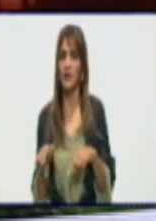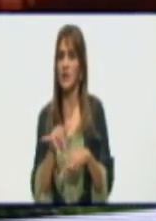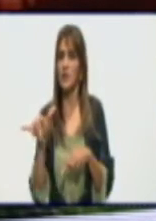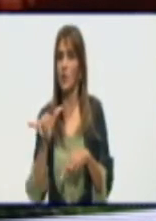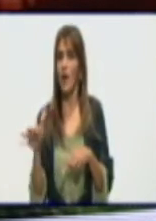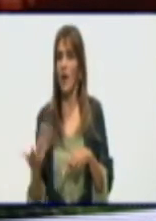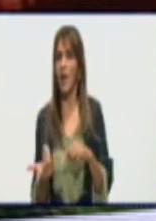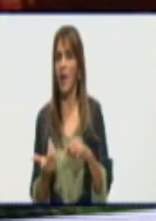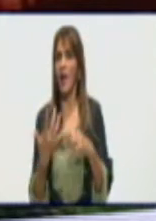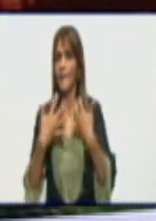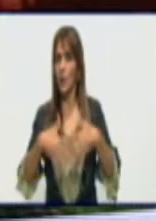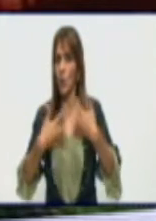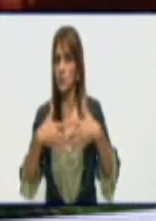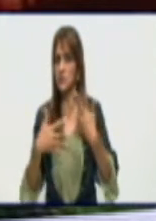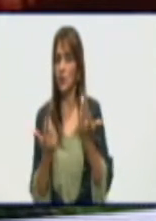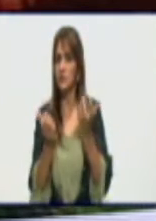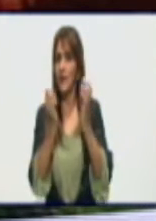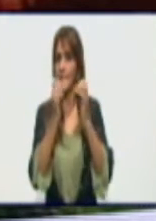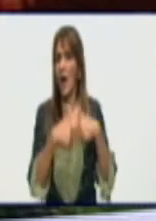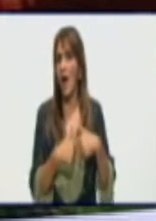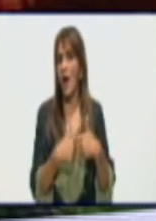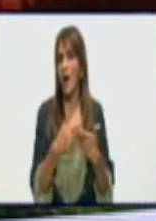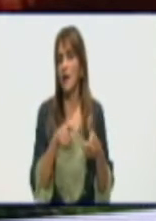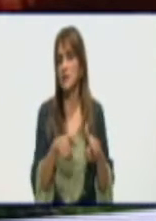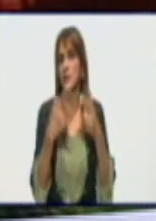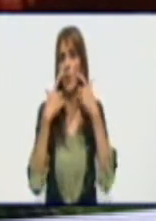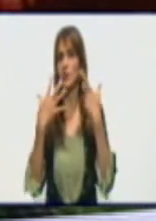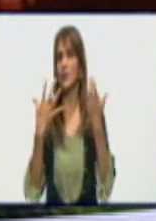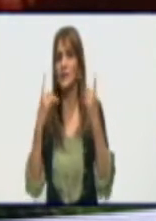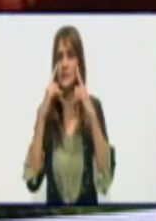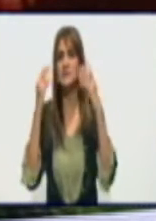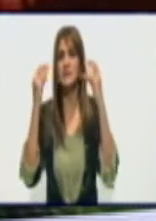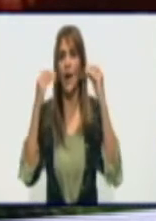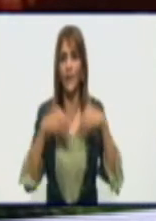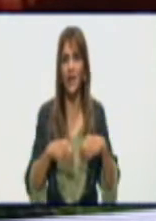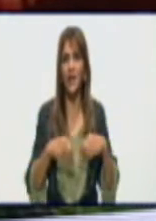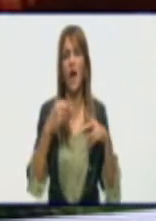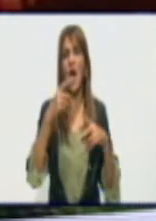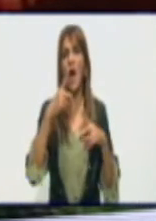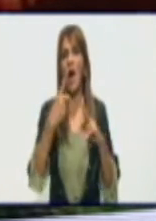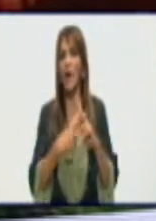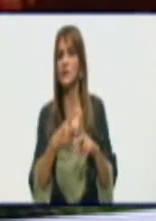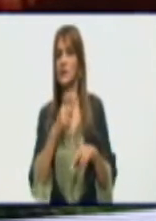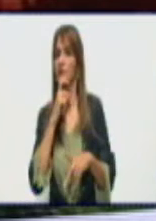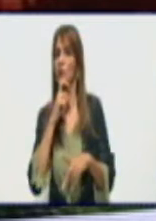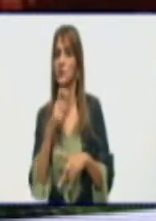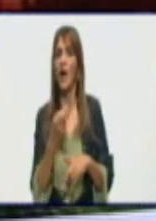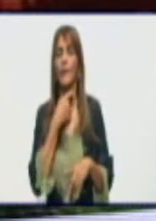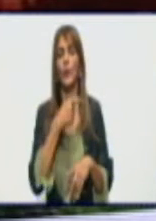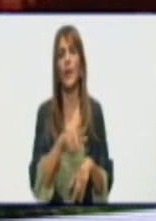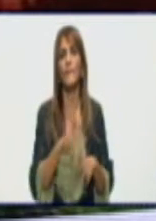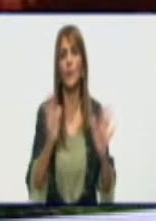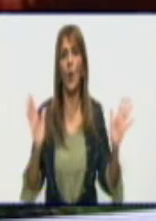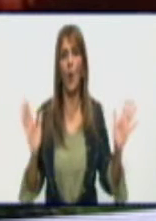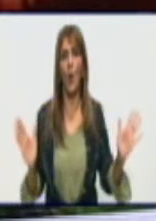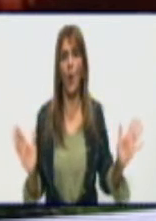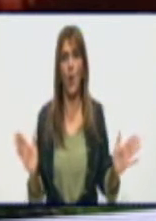ver, digamos, con los sartenes, tiene que ver con los hornos, tiene que ver con toda una serie de equipos